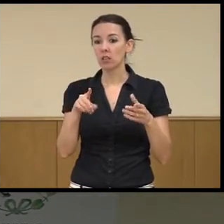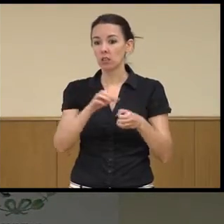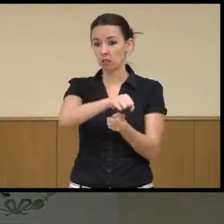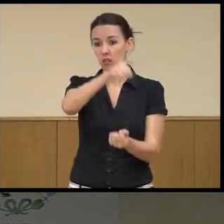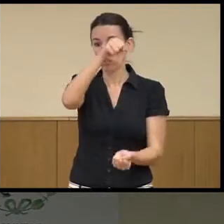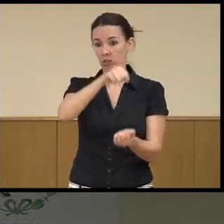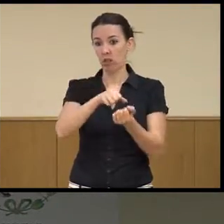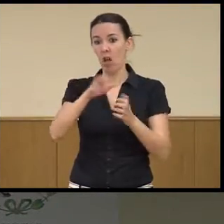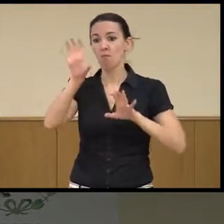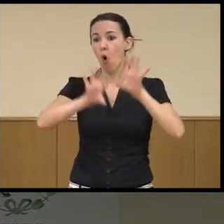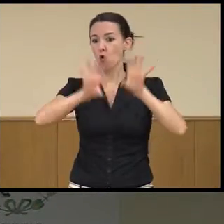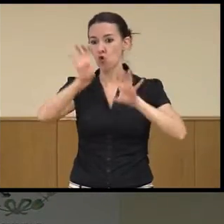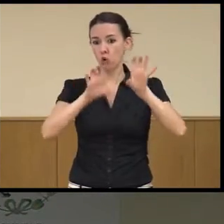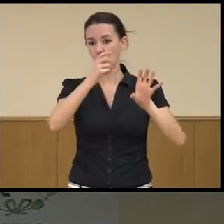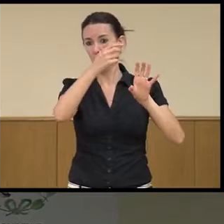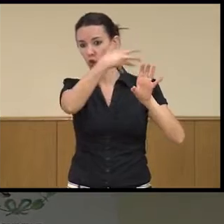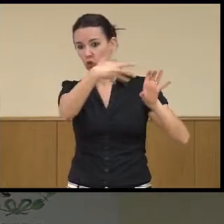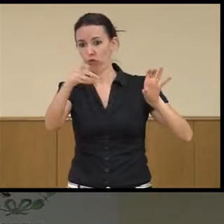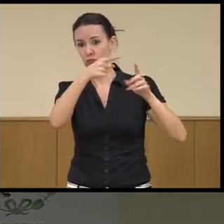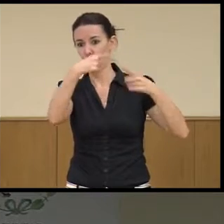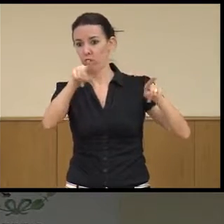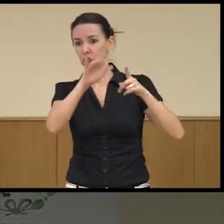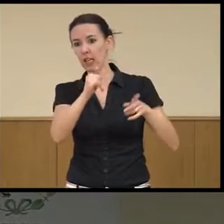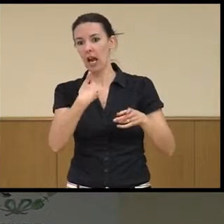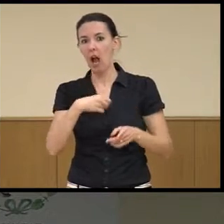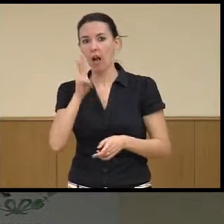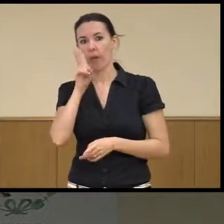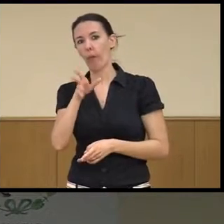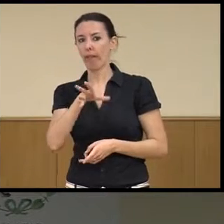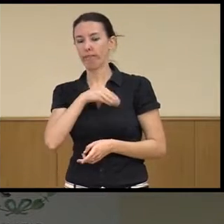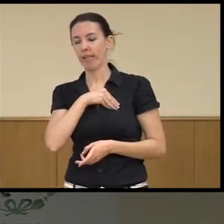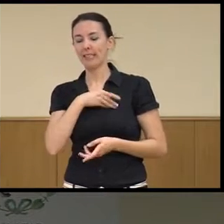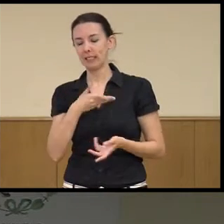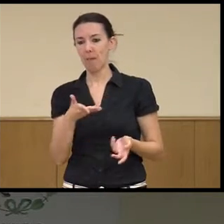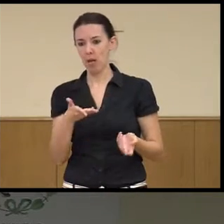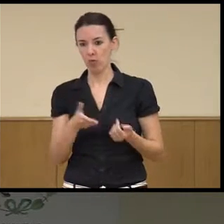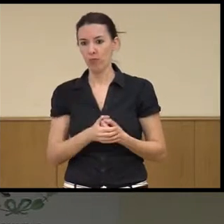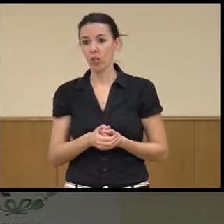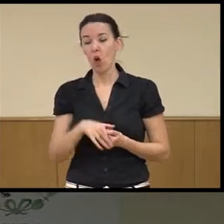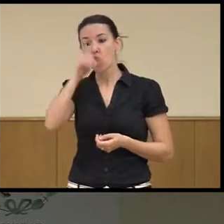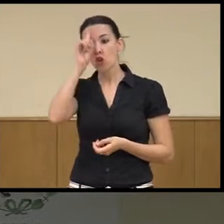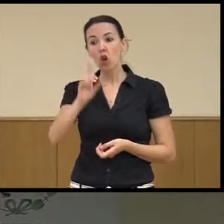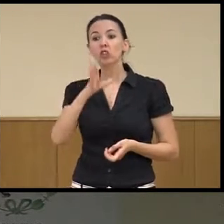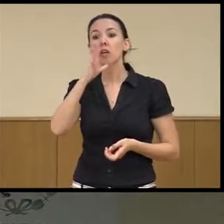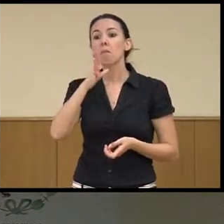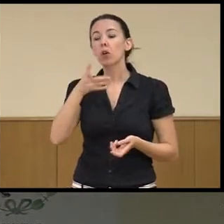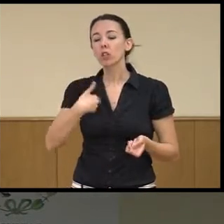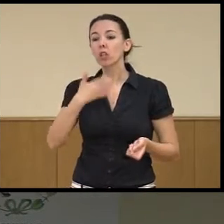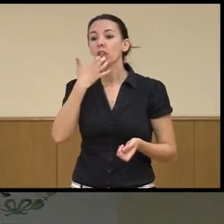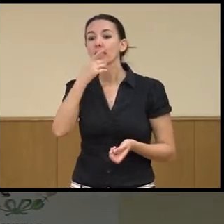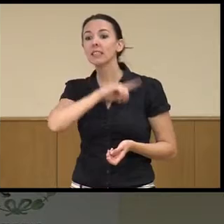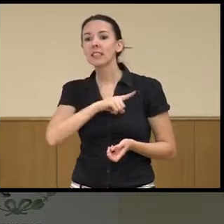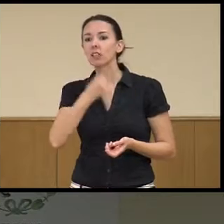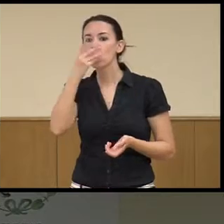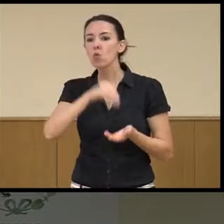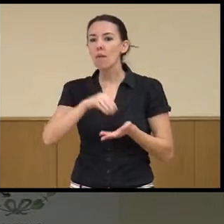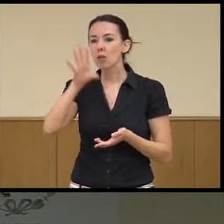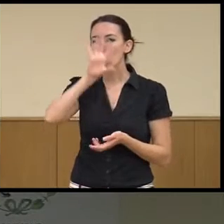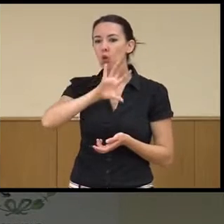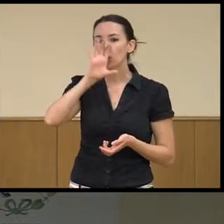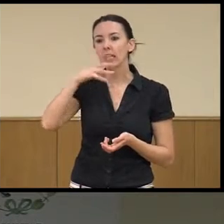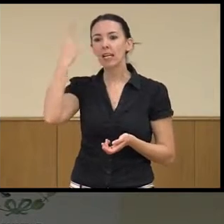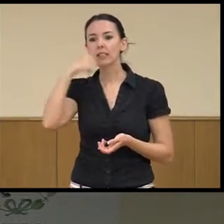sobre unos glúteos entonan los condenados con gesto lastimero. No sé, por cierto, si han sentido alguna vez curiosidad por